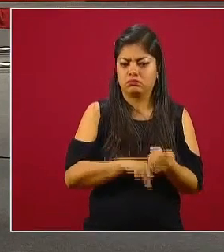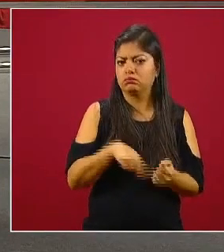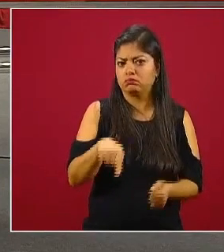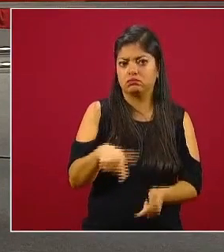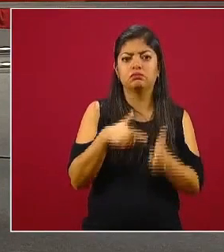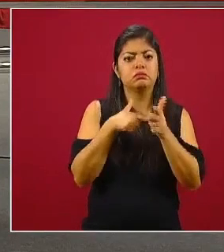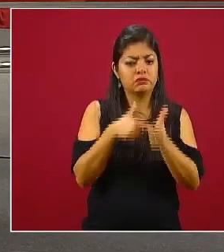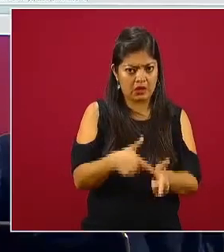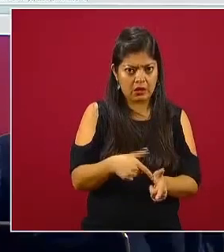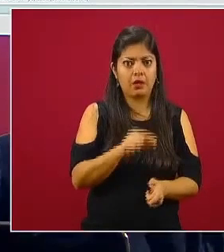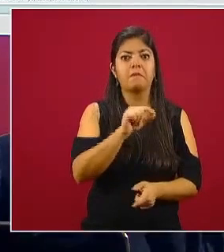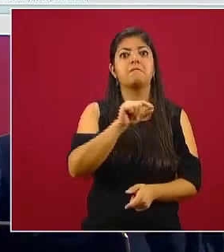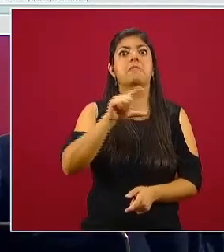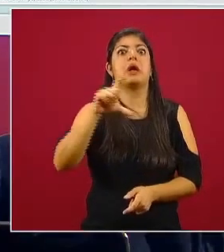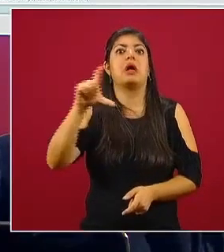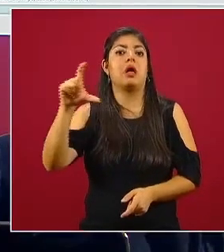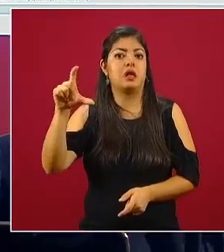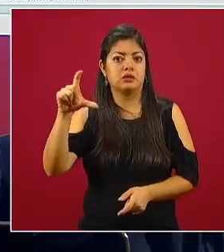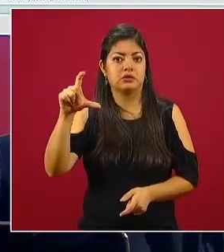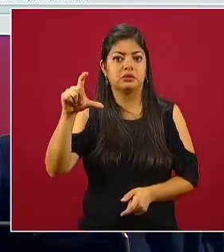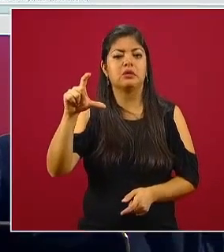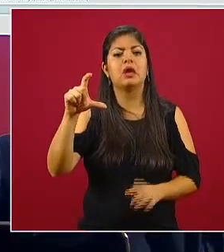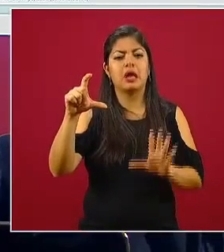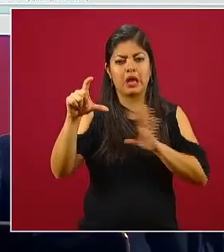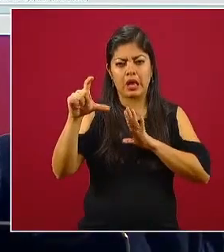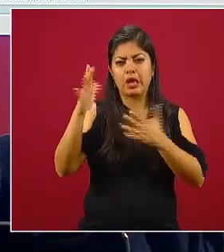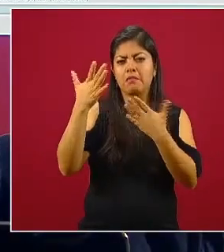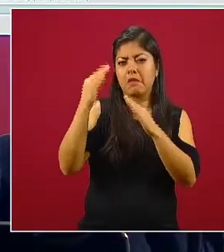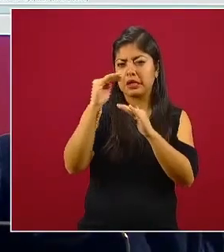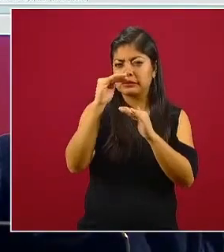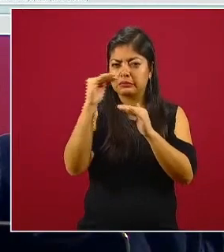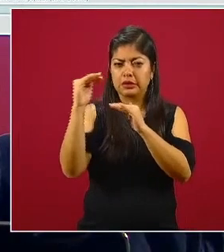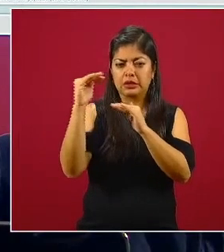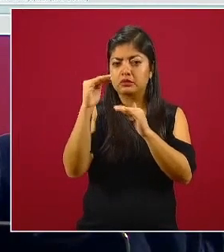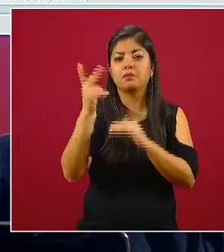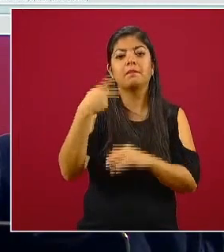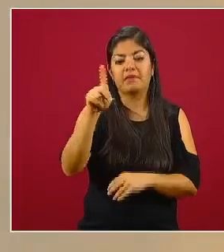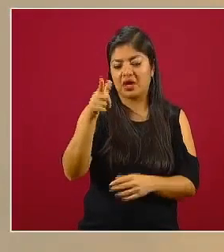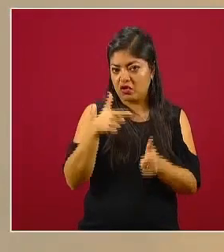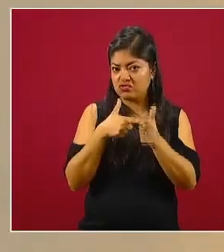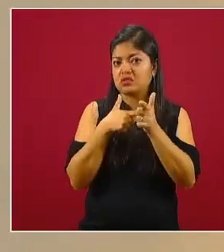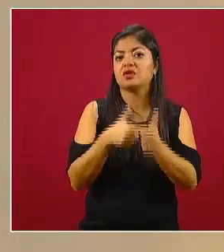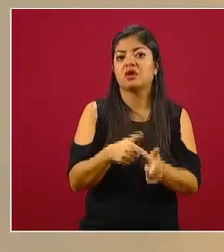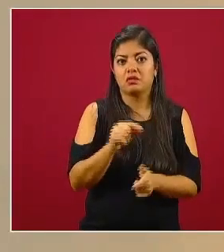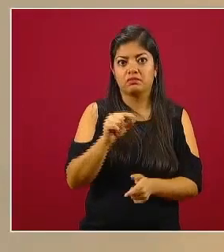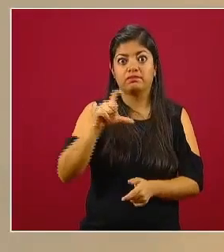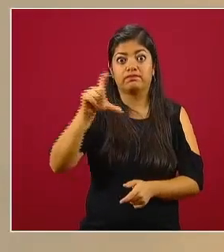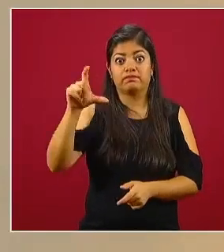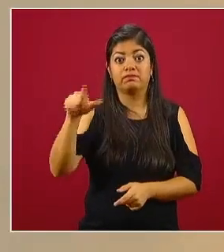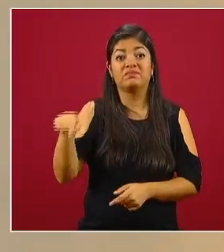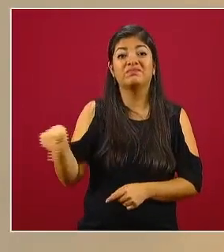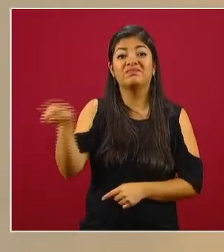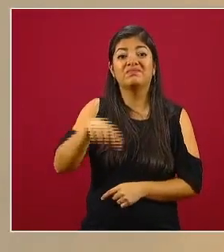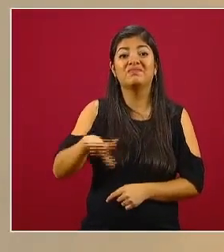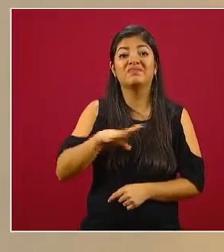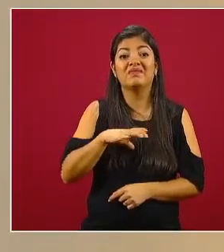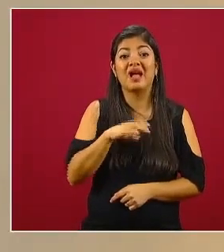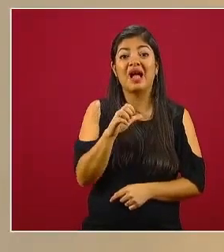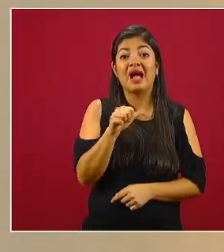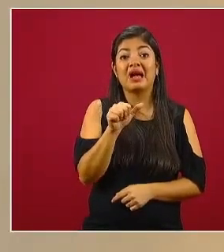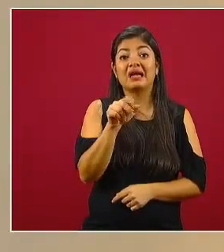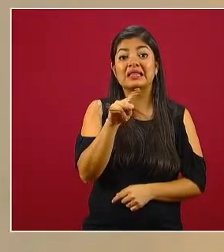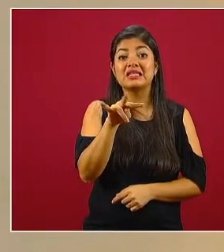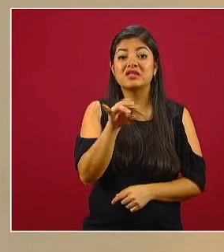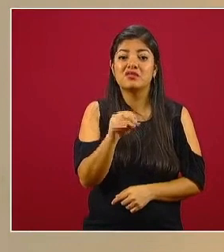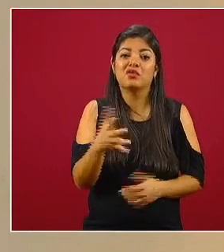en ascenso, aunque hay una parte un poco más plana de la curva, pero seguirá en ascenso en la medida en que la epidemia siga activa. Eso es